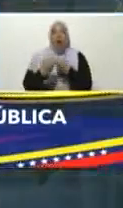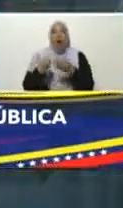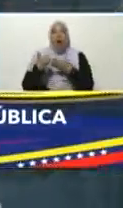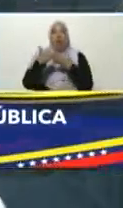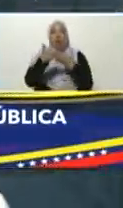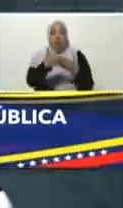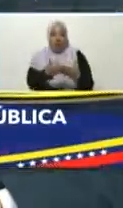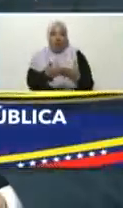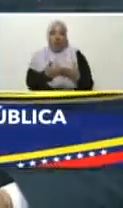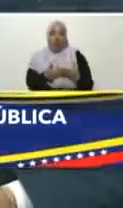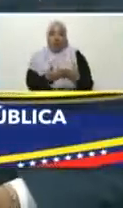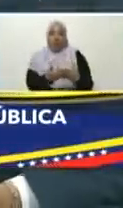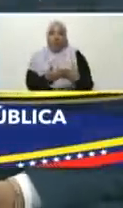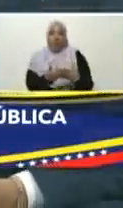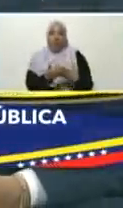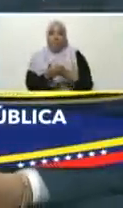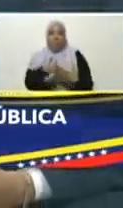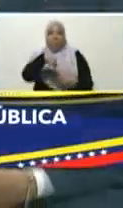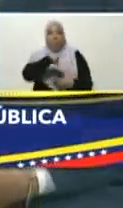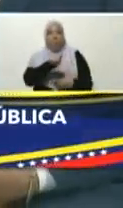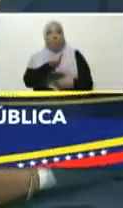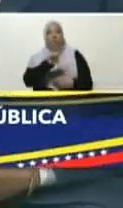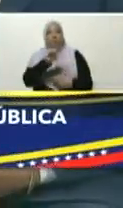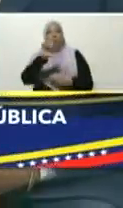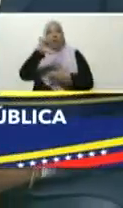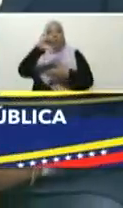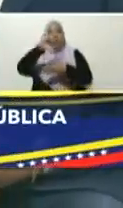acá en el Caribe